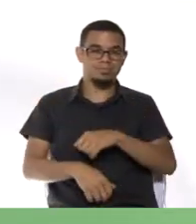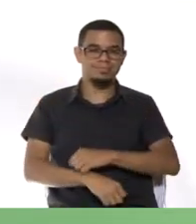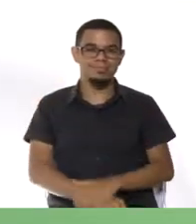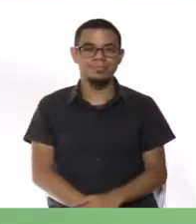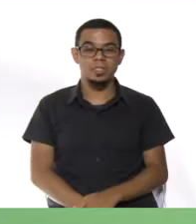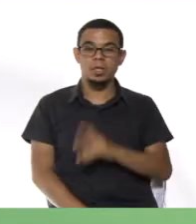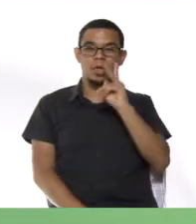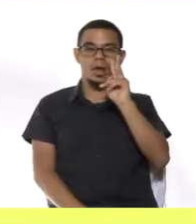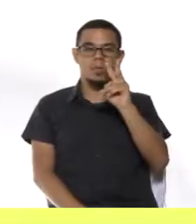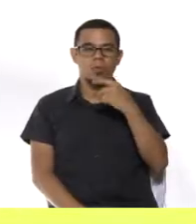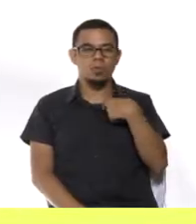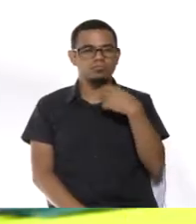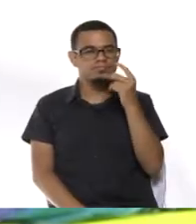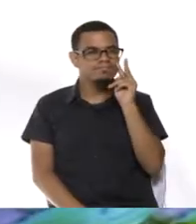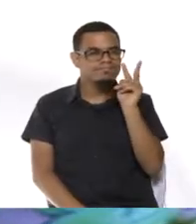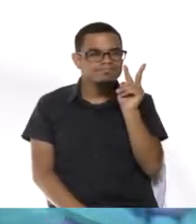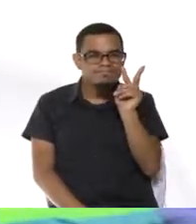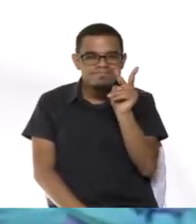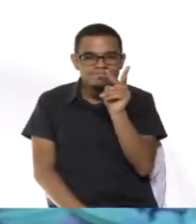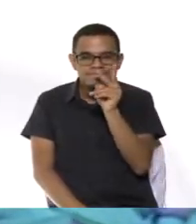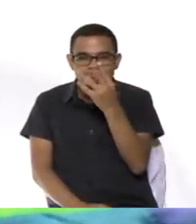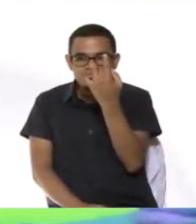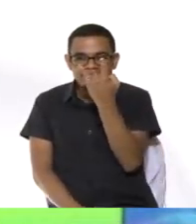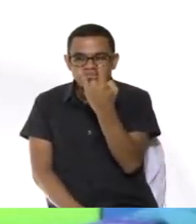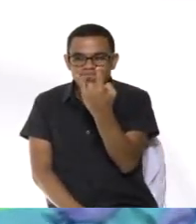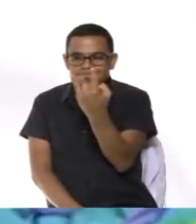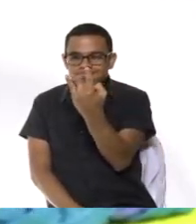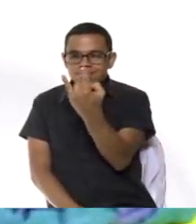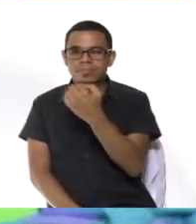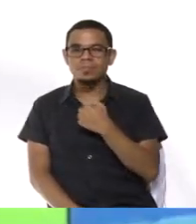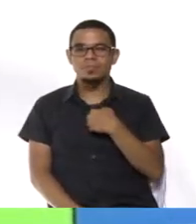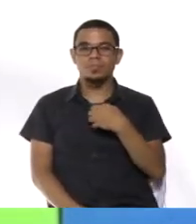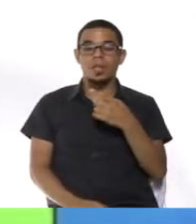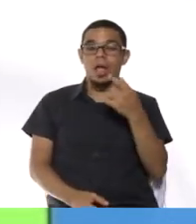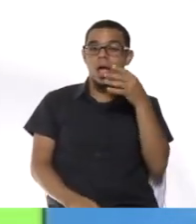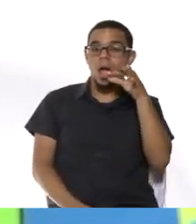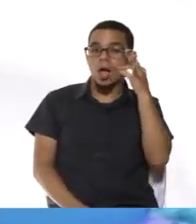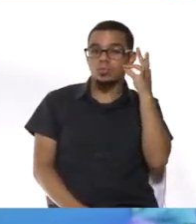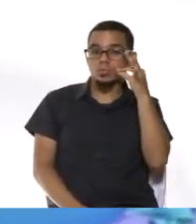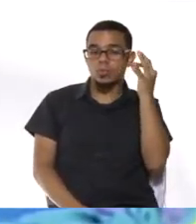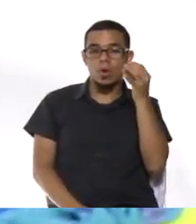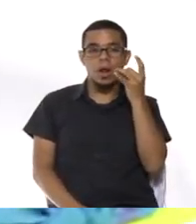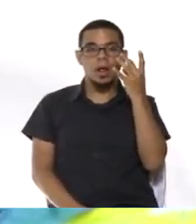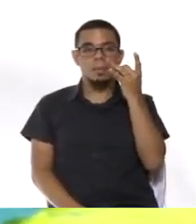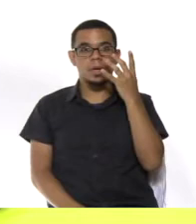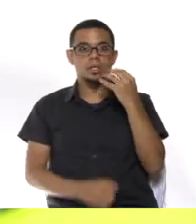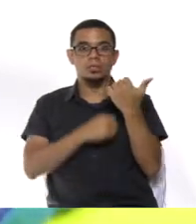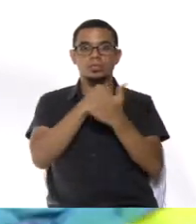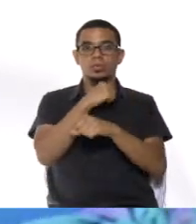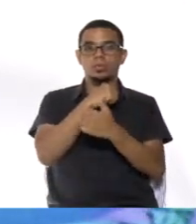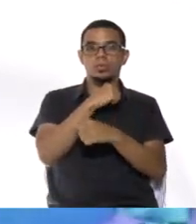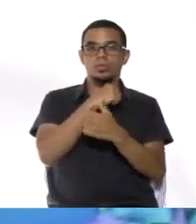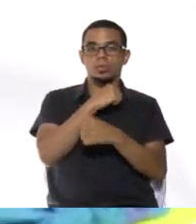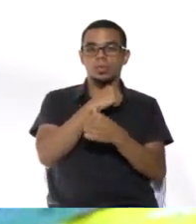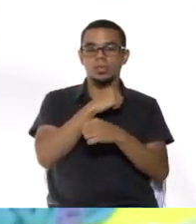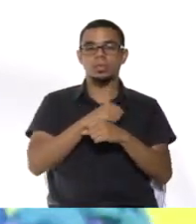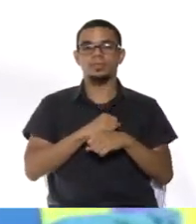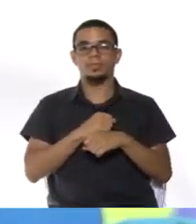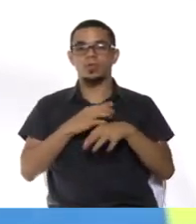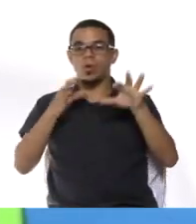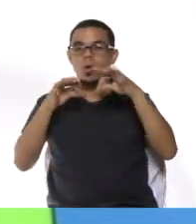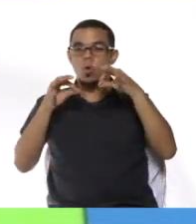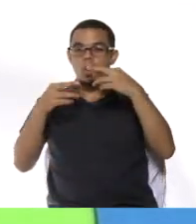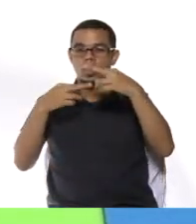por todos lados. ¿Qué utilicé? Azul, naranja, verde, amarillo. Le trencé con papel